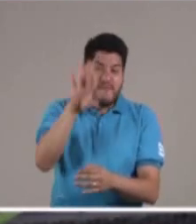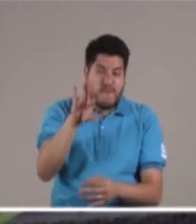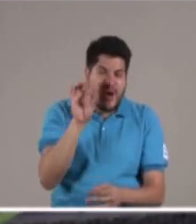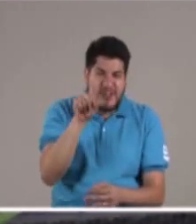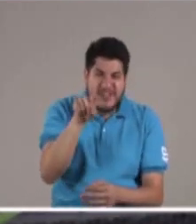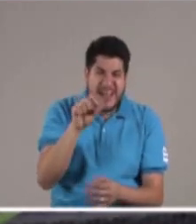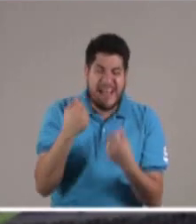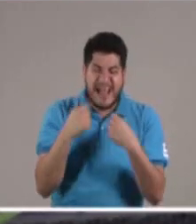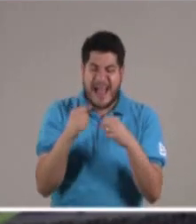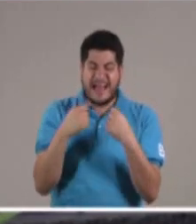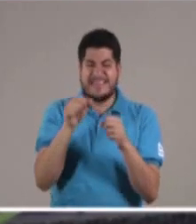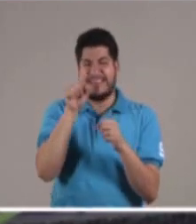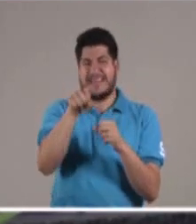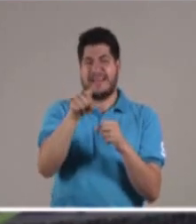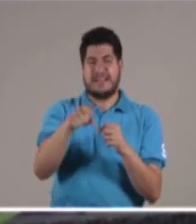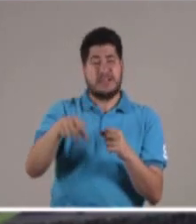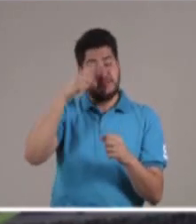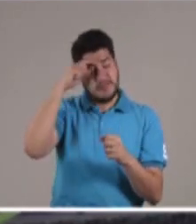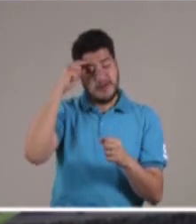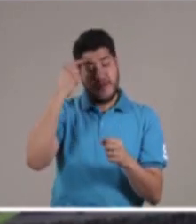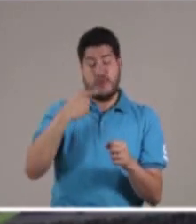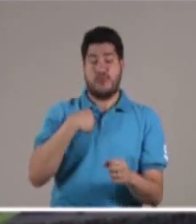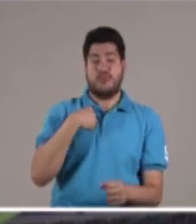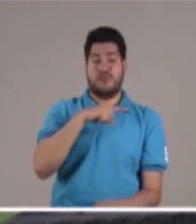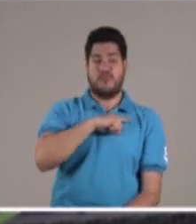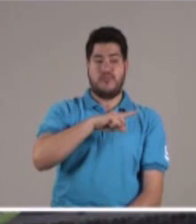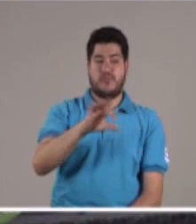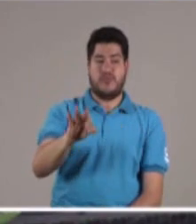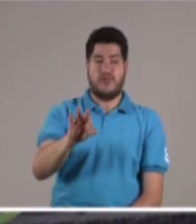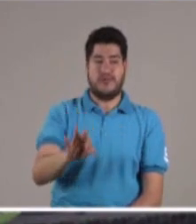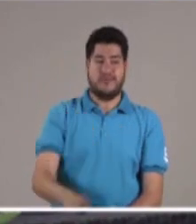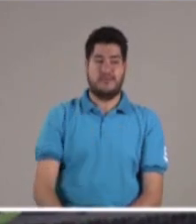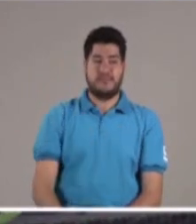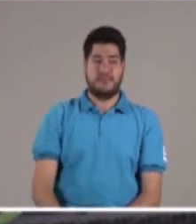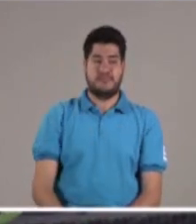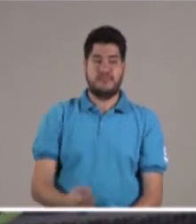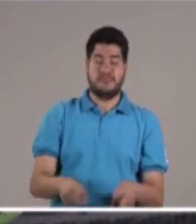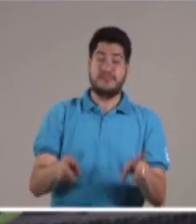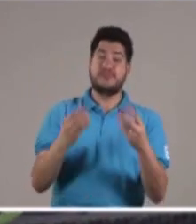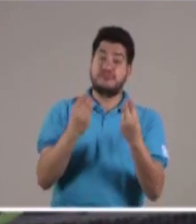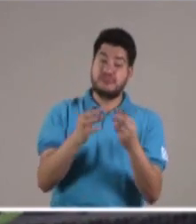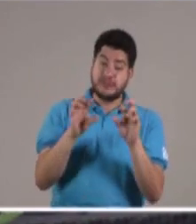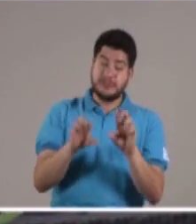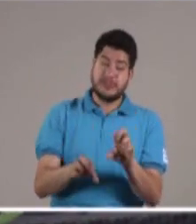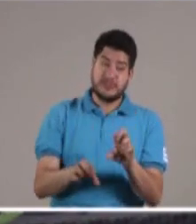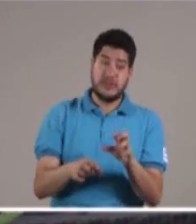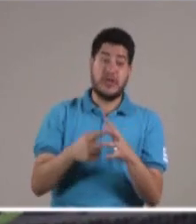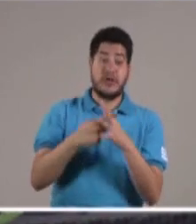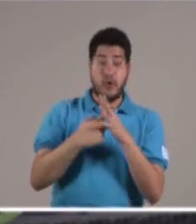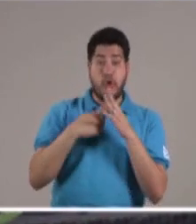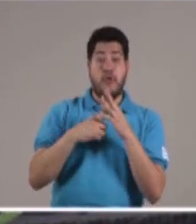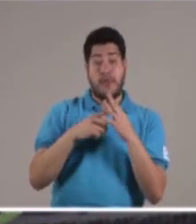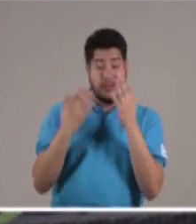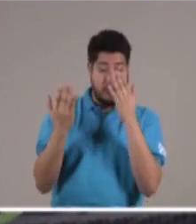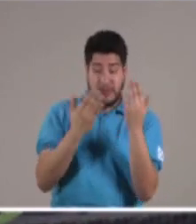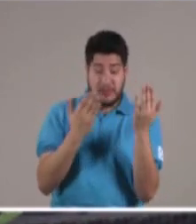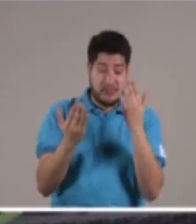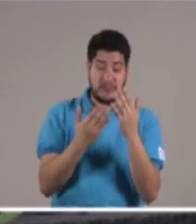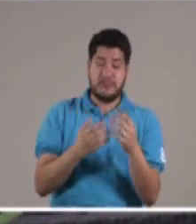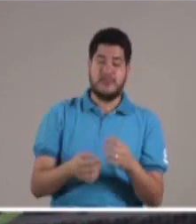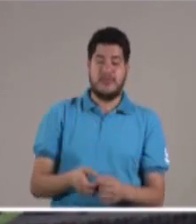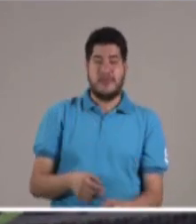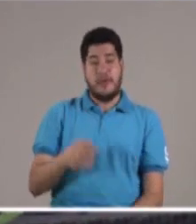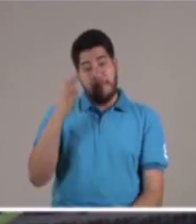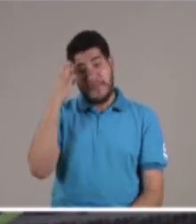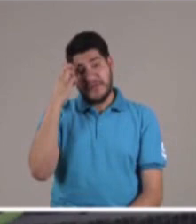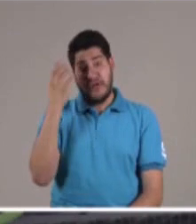ese tipo de profesional eso lo va a hacer yo pero muchos se quedaron y lo va a hacer cuando el el